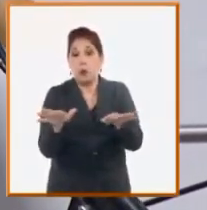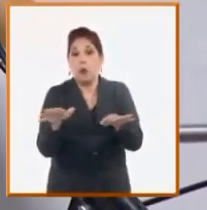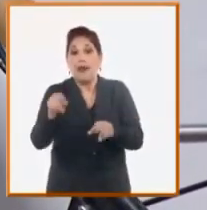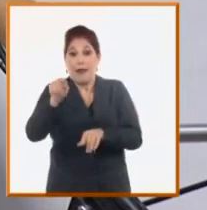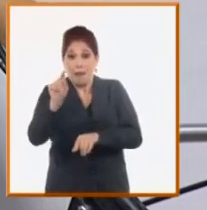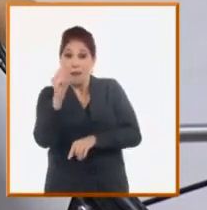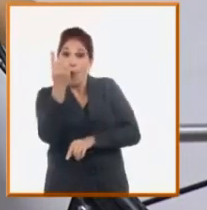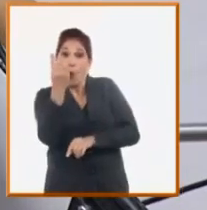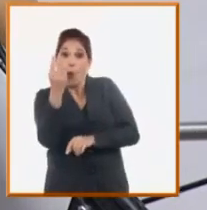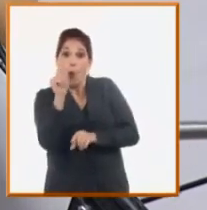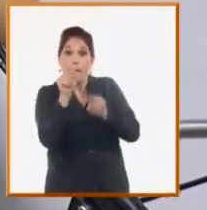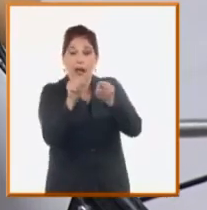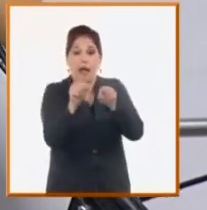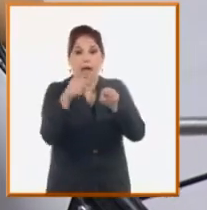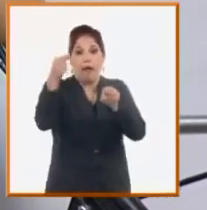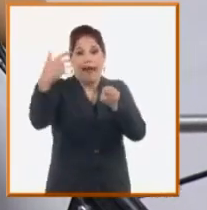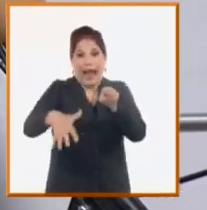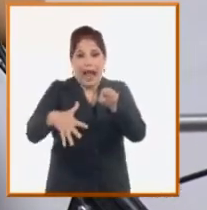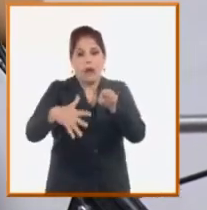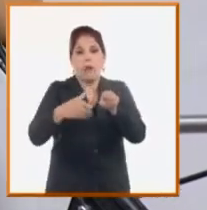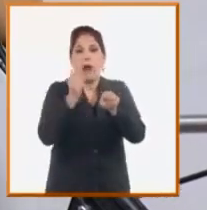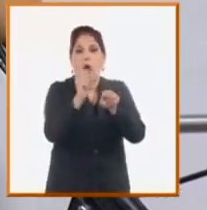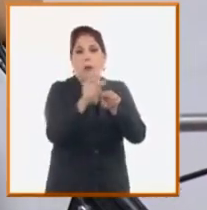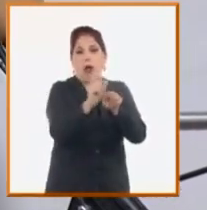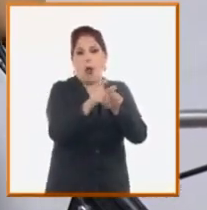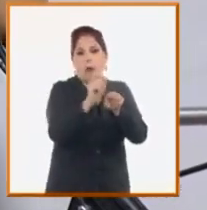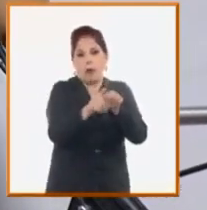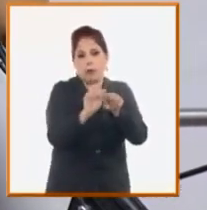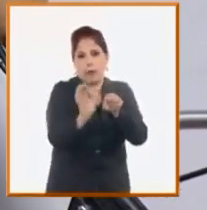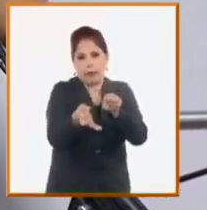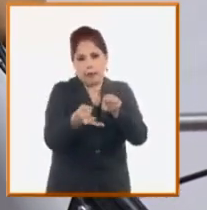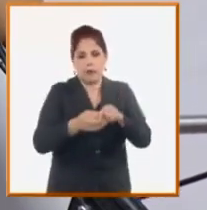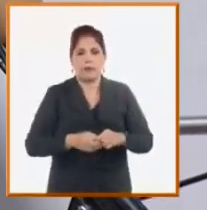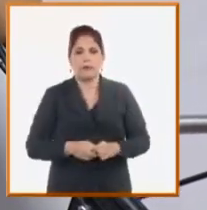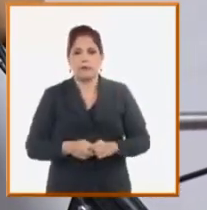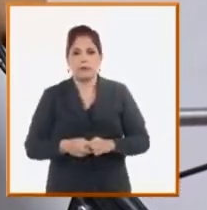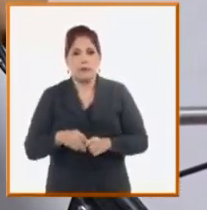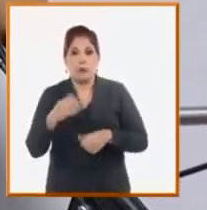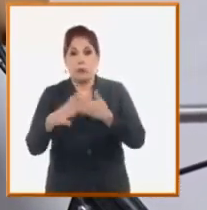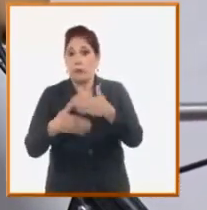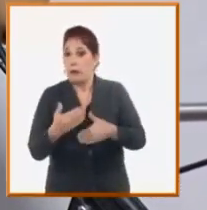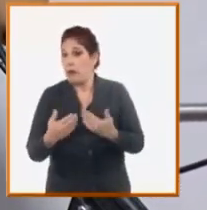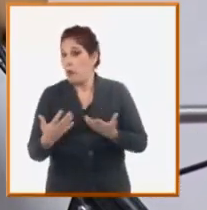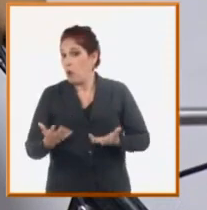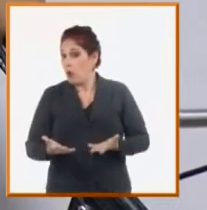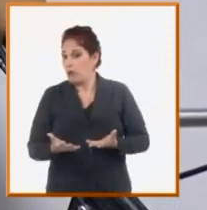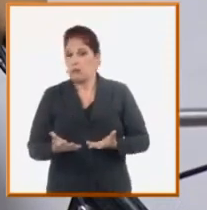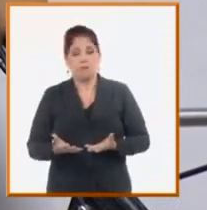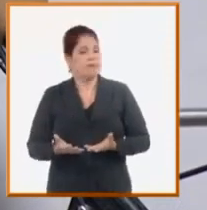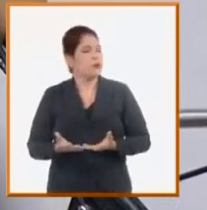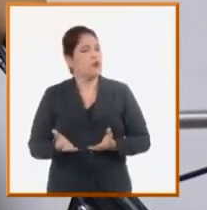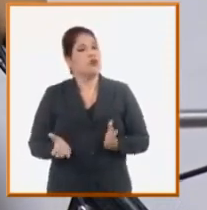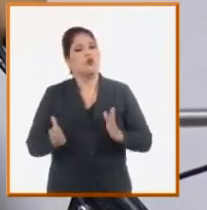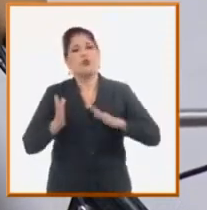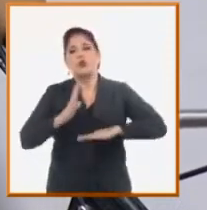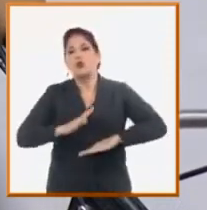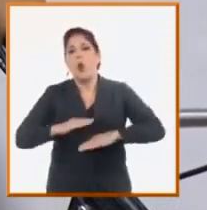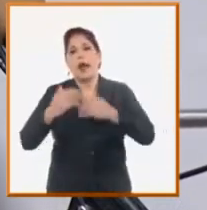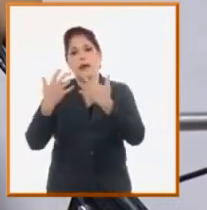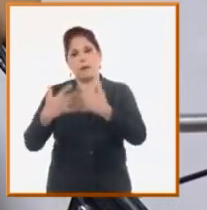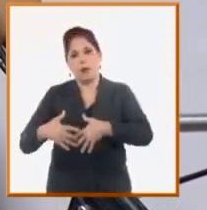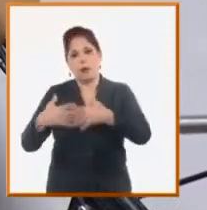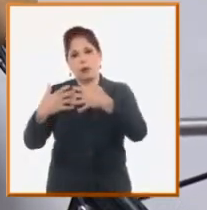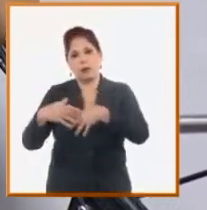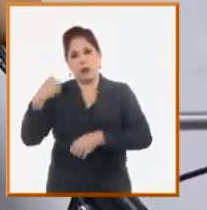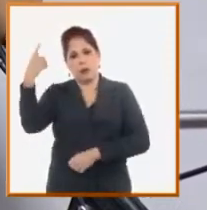tenemos? Tenemos varios problemas, pero lo más es que no hay lo suficiente producción